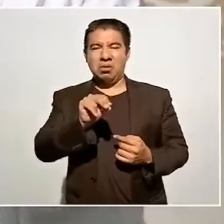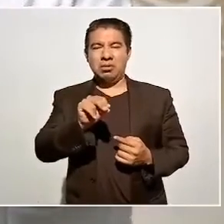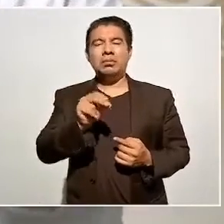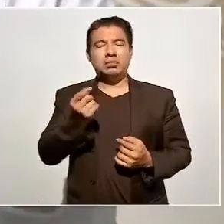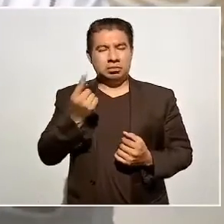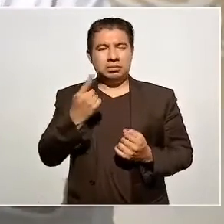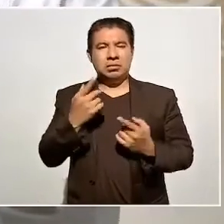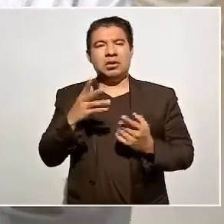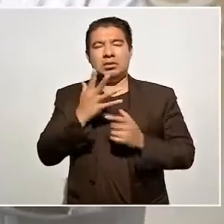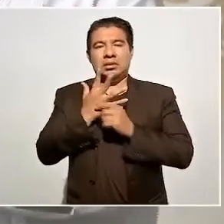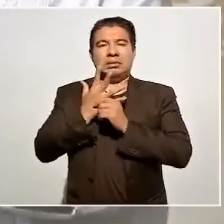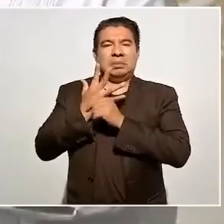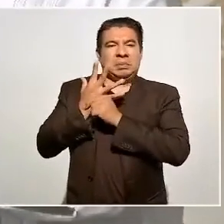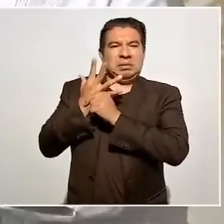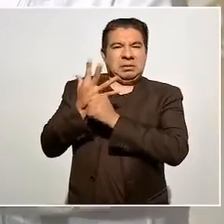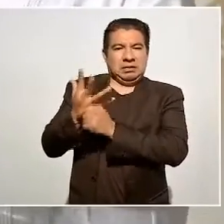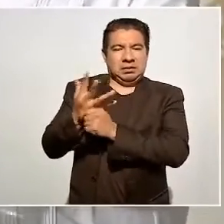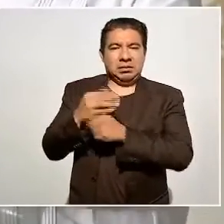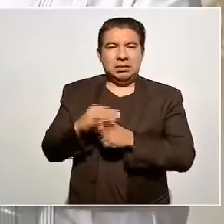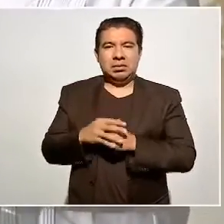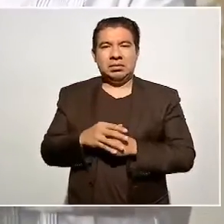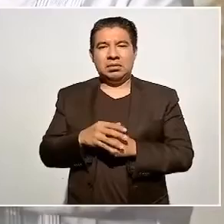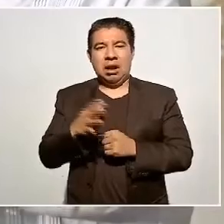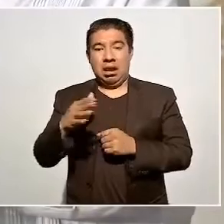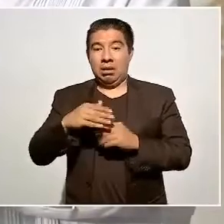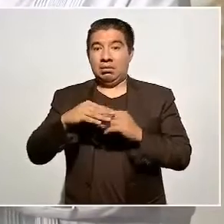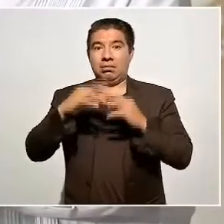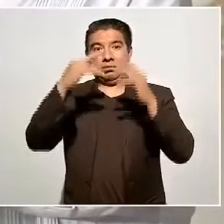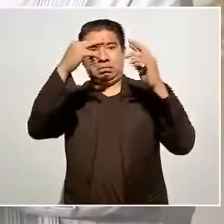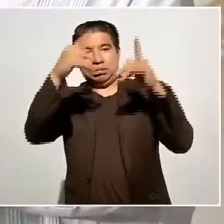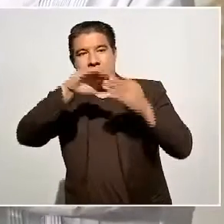llegaron a decir que hasta se iban a caer.